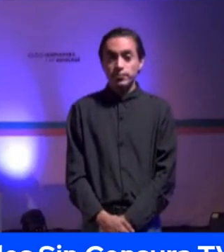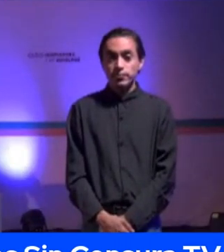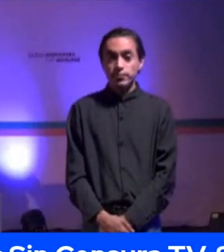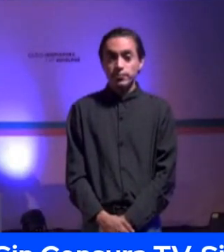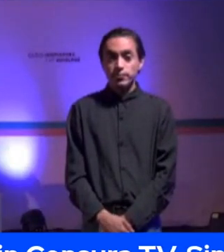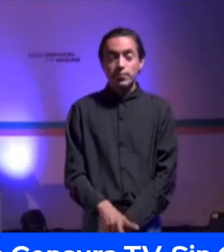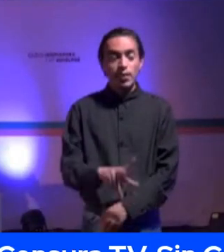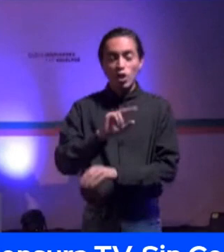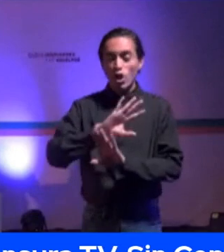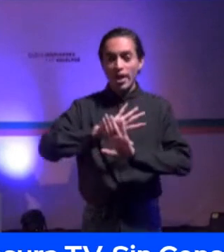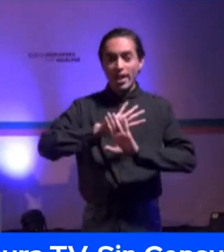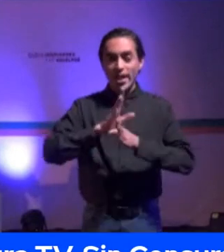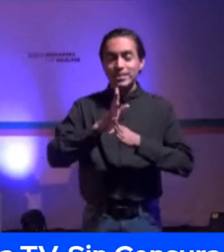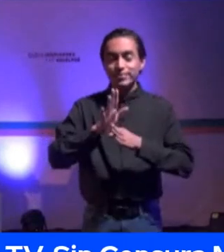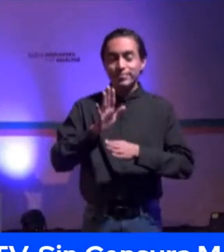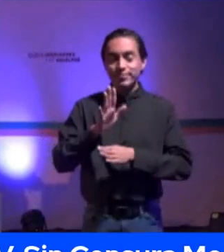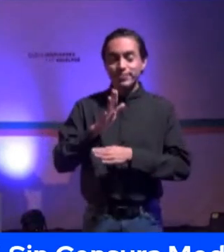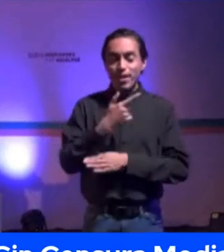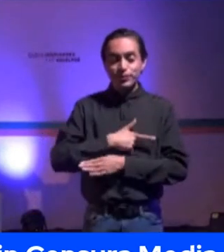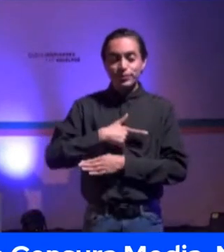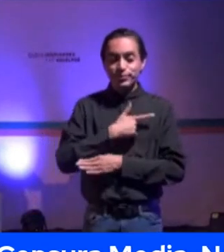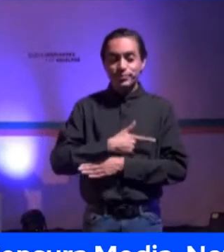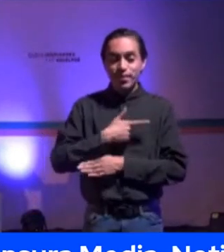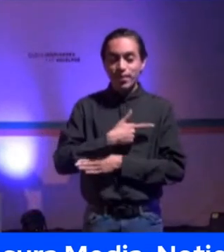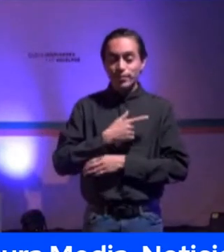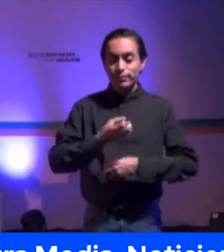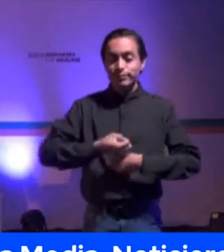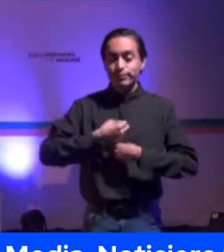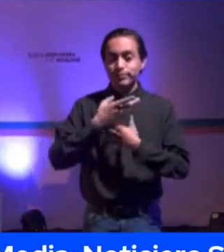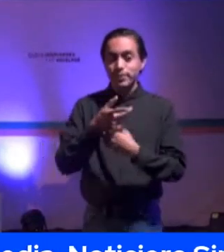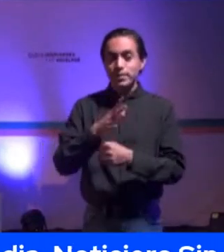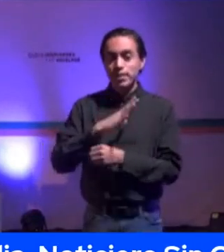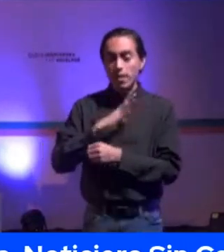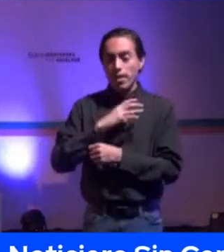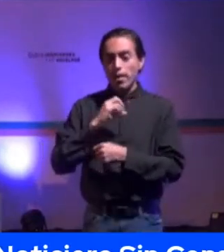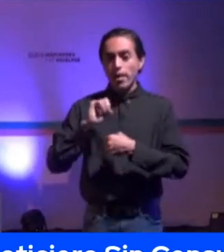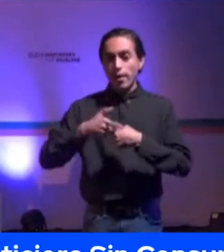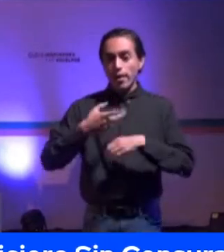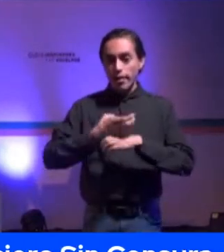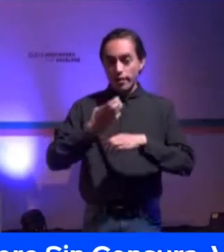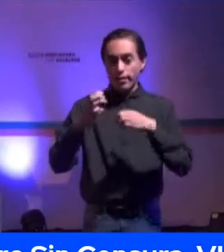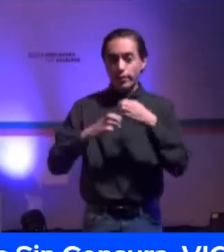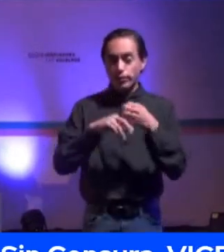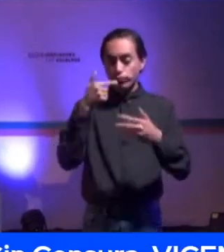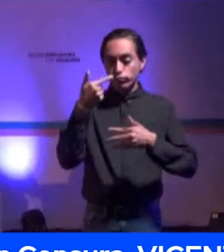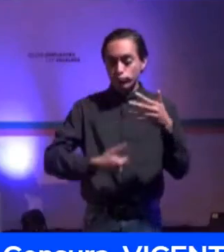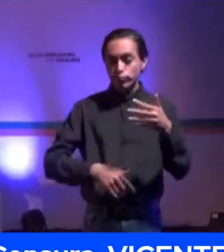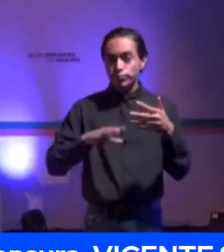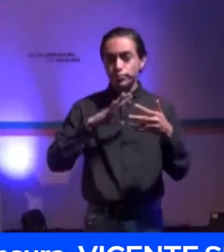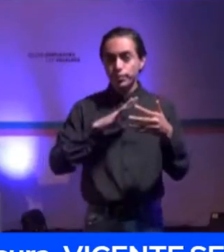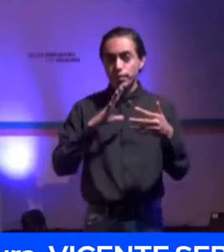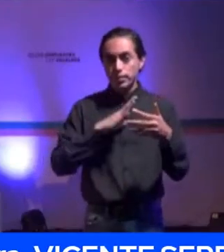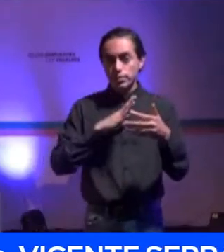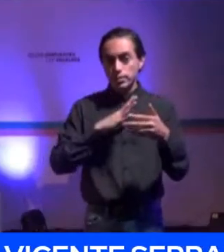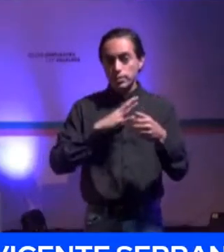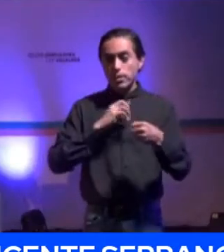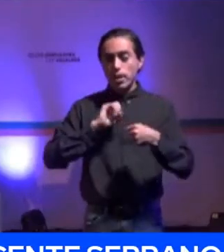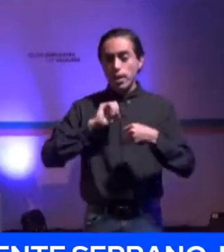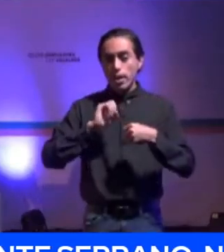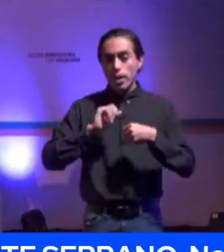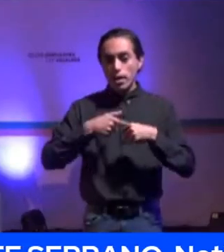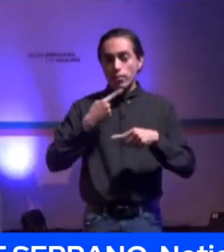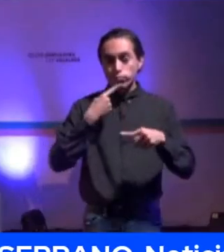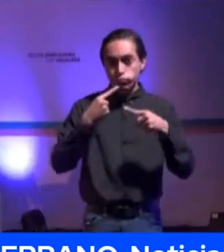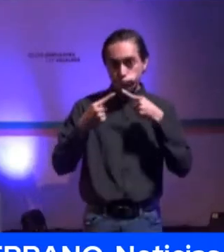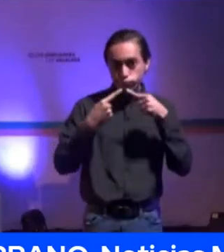Becerra. No, a mí también me gustaría aportar sobre esta parte, ¿no? Claro que hay cosas que hay críticas, claro que hay